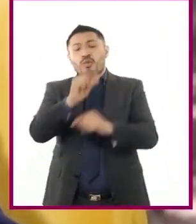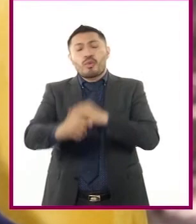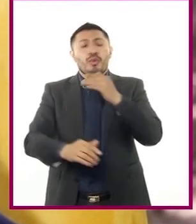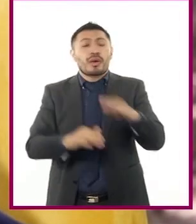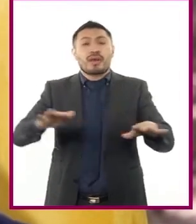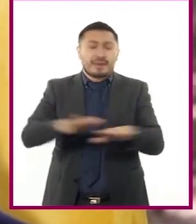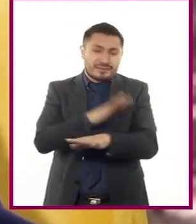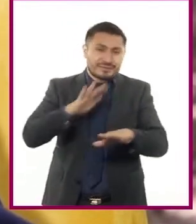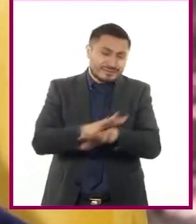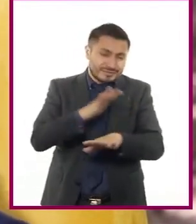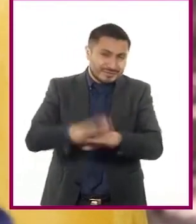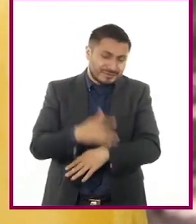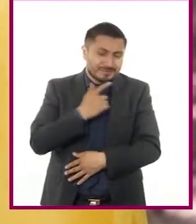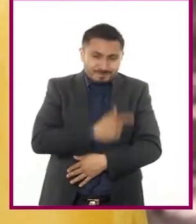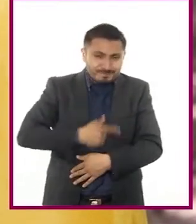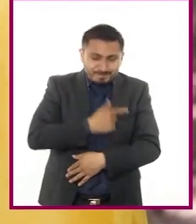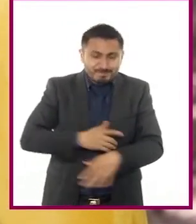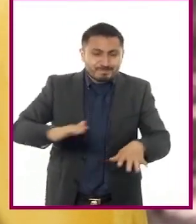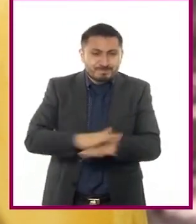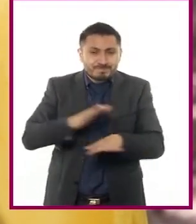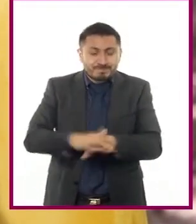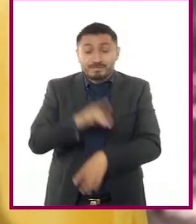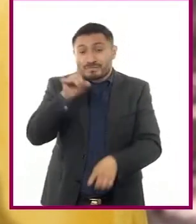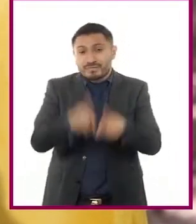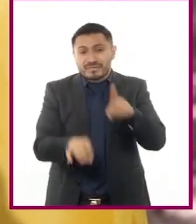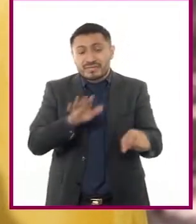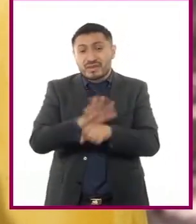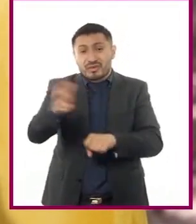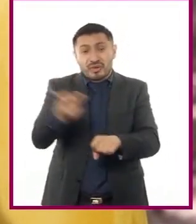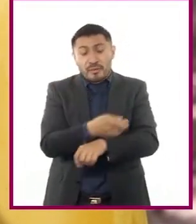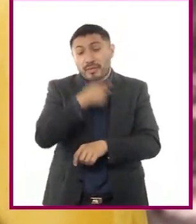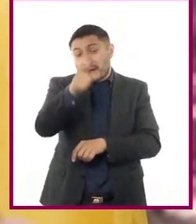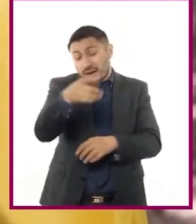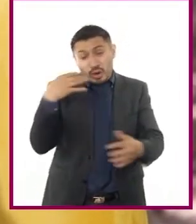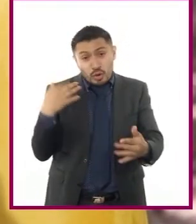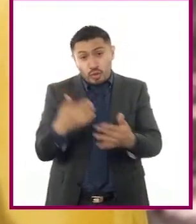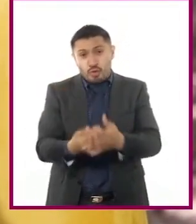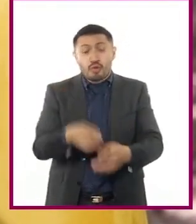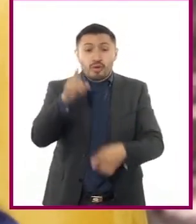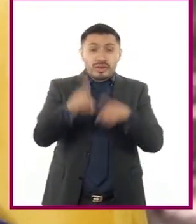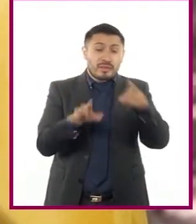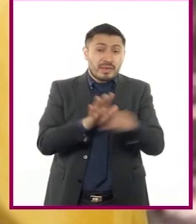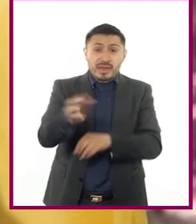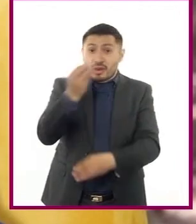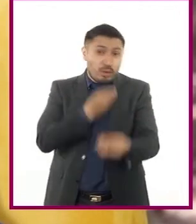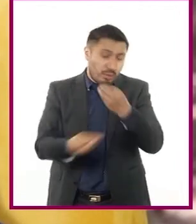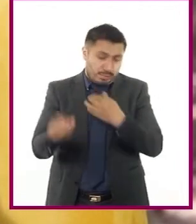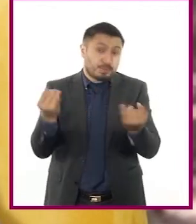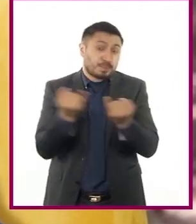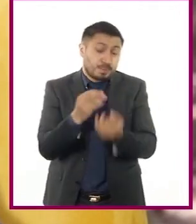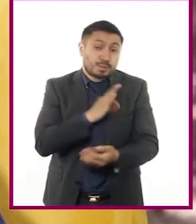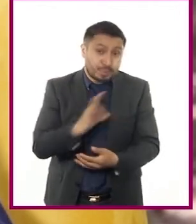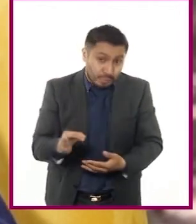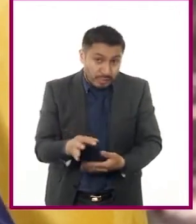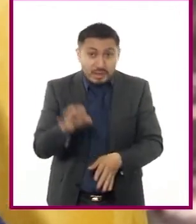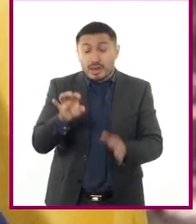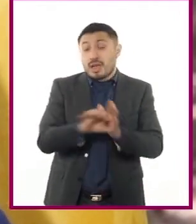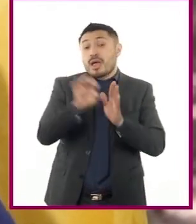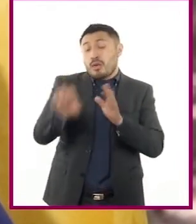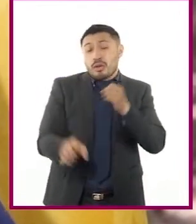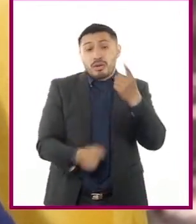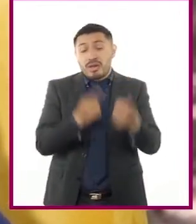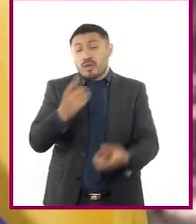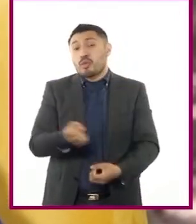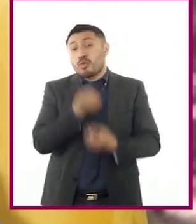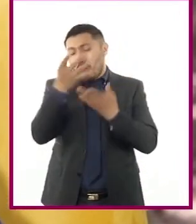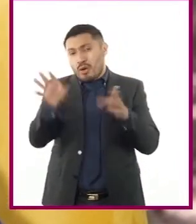tiempo. Depende de lo que me haya pasado últimamente, depende de lo que haya comido incluso. Hay poemas que son